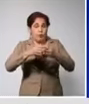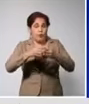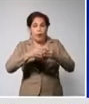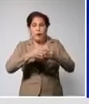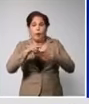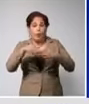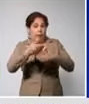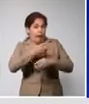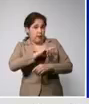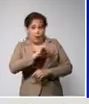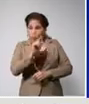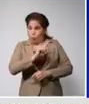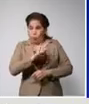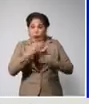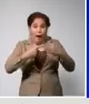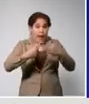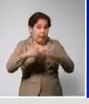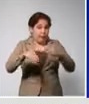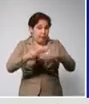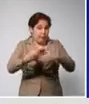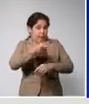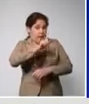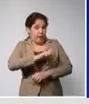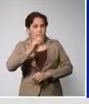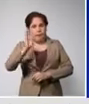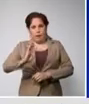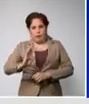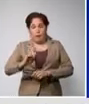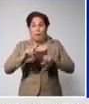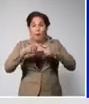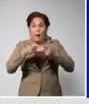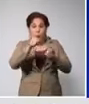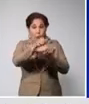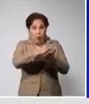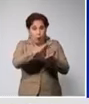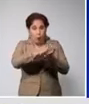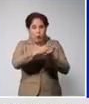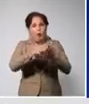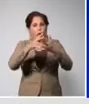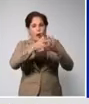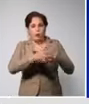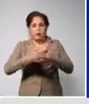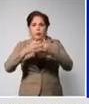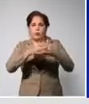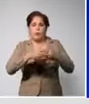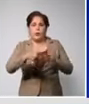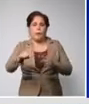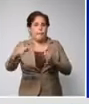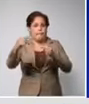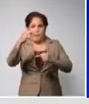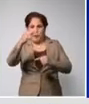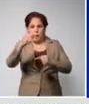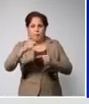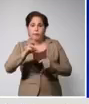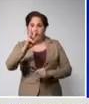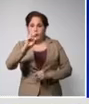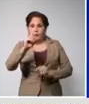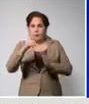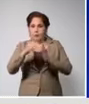24 horas. Estamos hablando del acumulado. Estados Unidos a la cabeza con